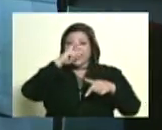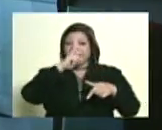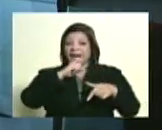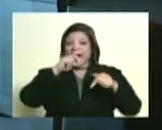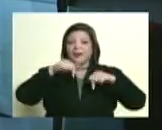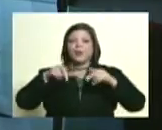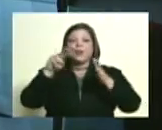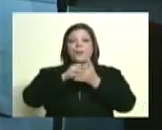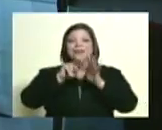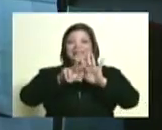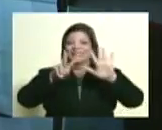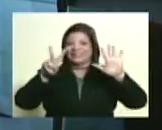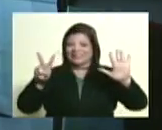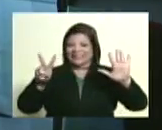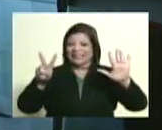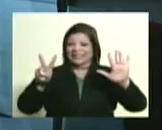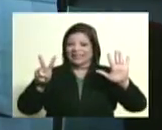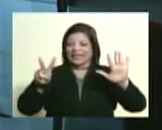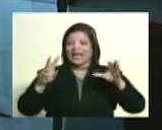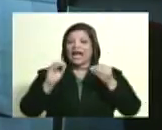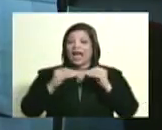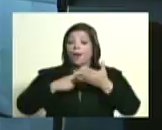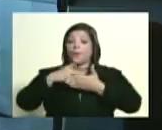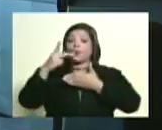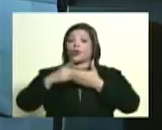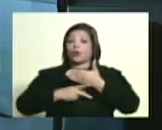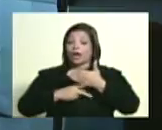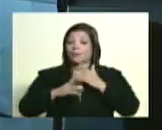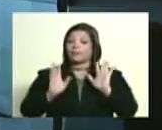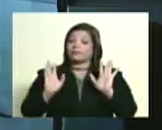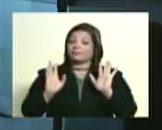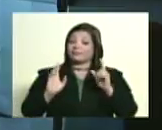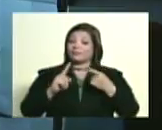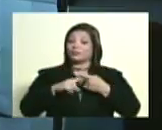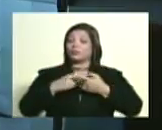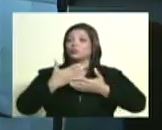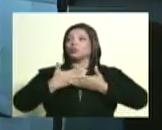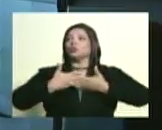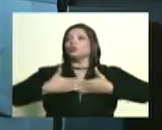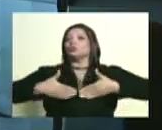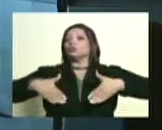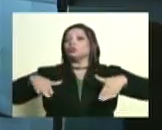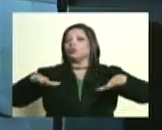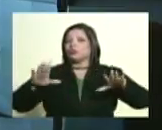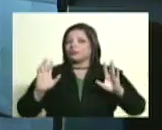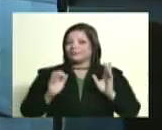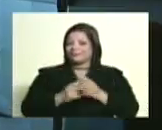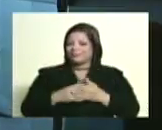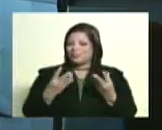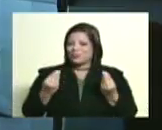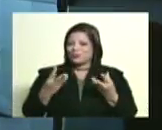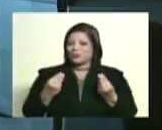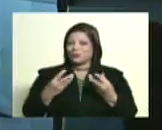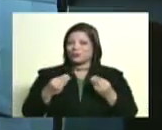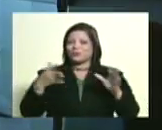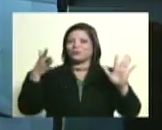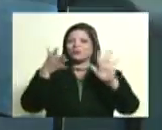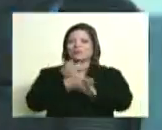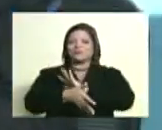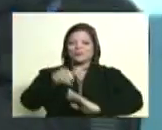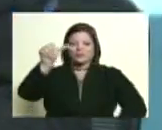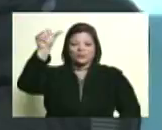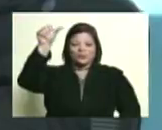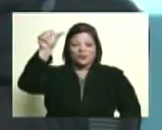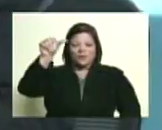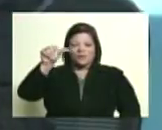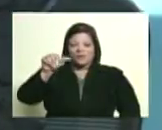del 2017, habría que hacer, no un programa, habría que hacer un seriado para pasarle revista a